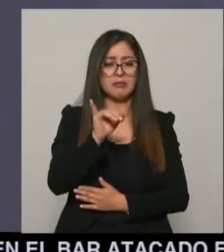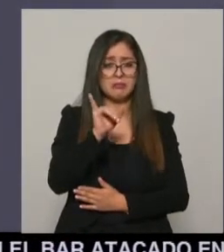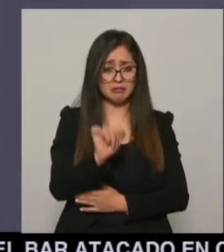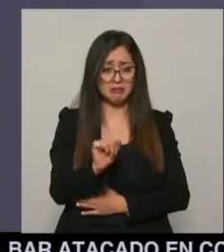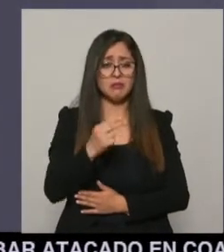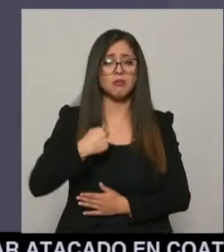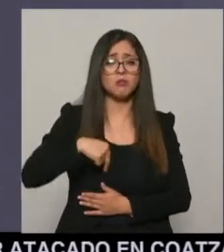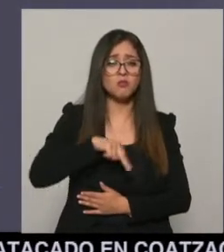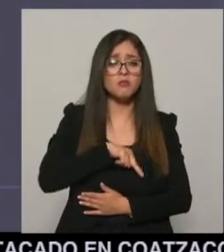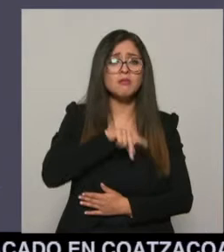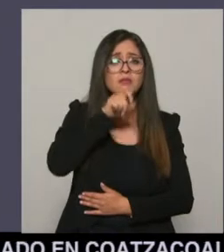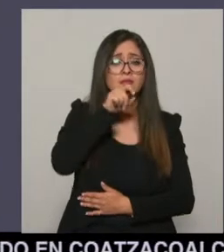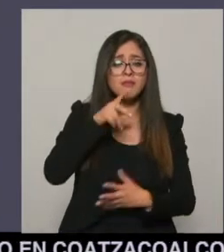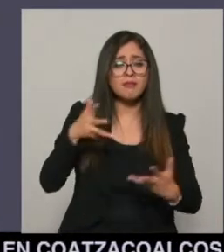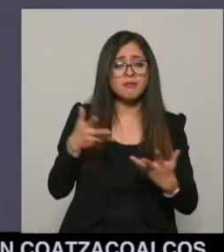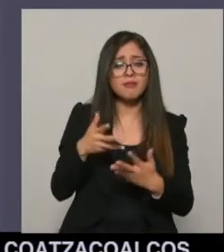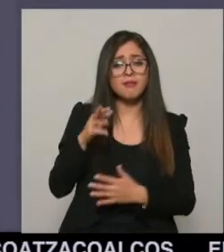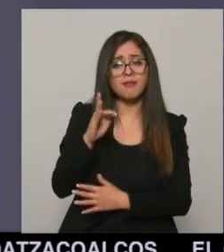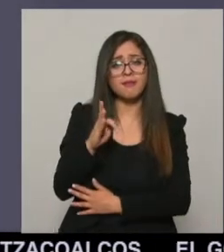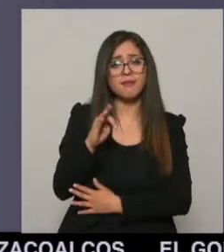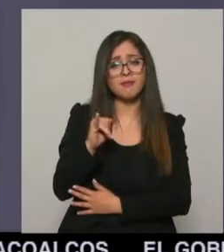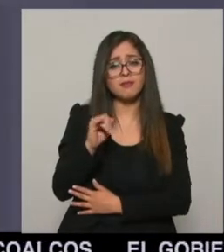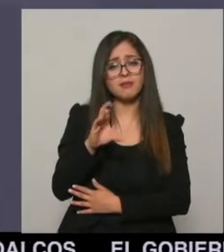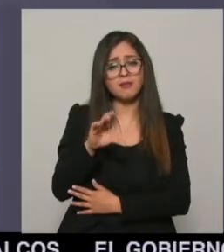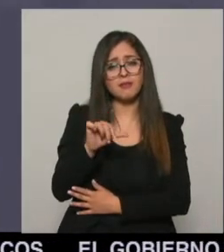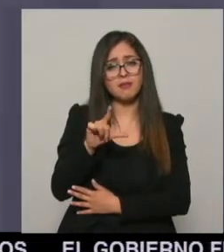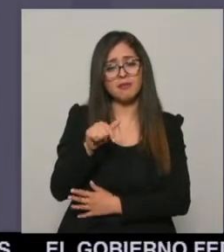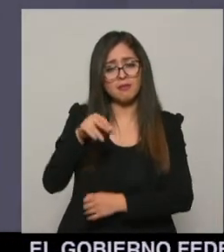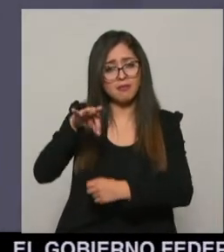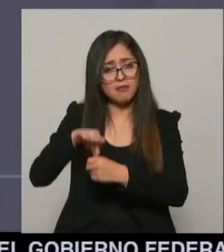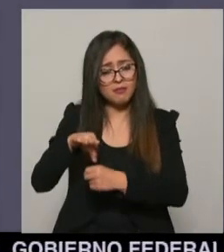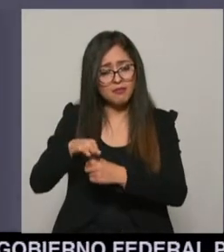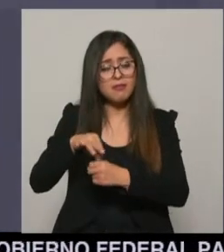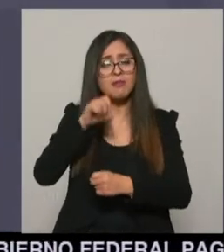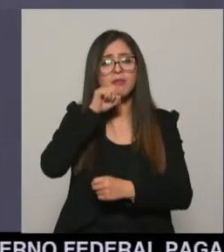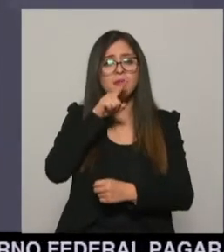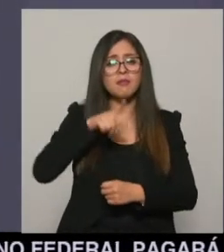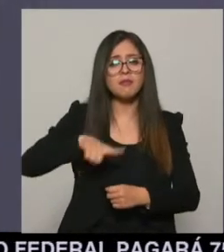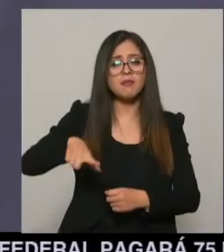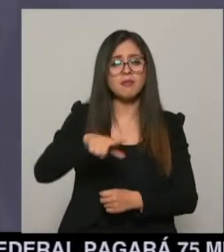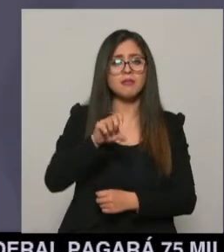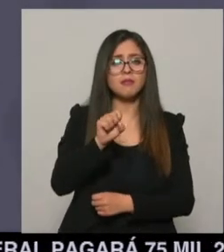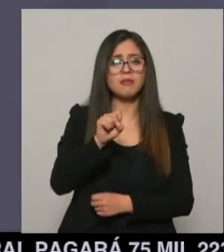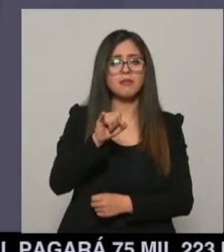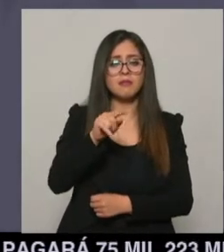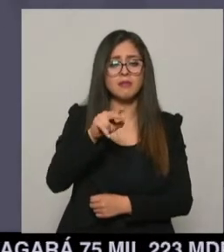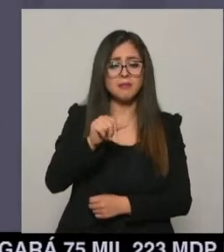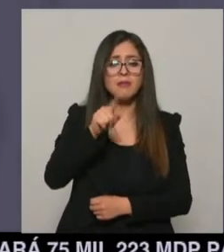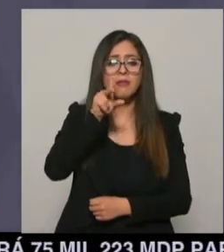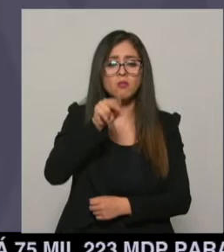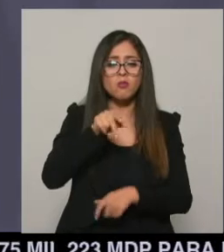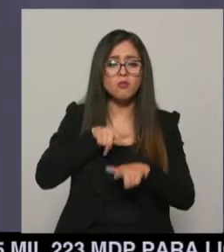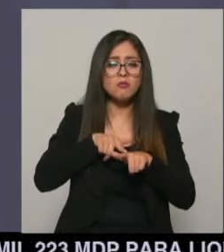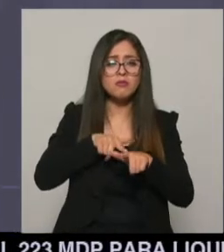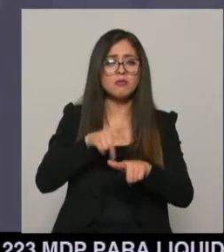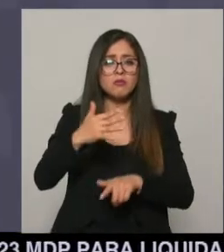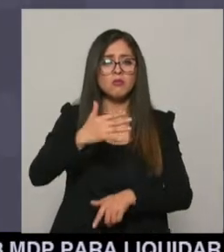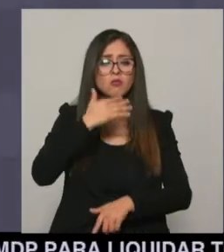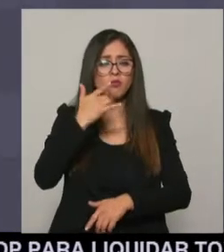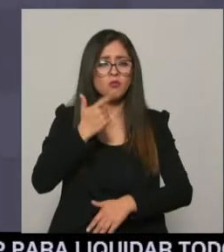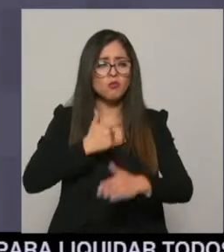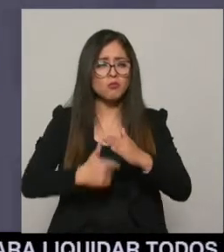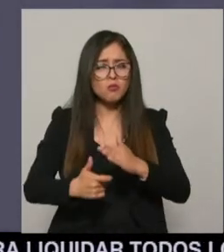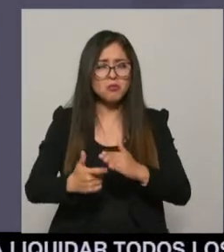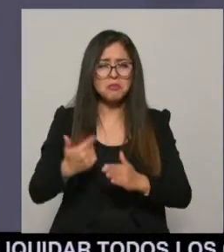Fiscalía Electoral. Tenemos que concretar el sistema local anticorrupción. Es un sistema que arrancó por lo menos hace